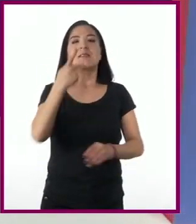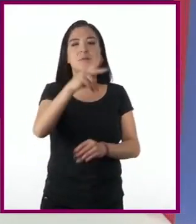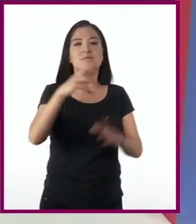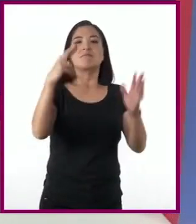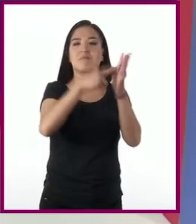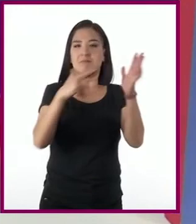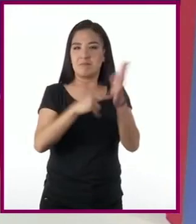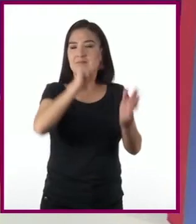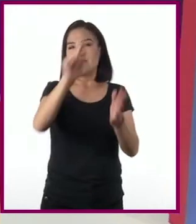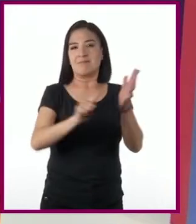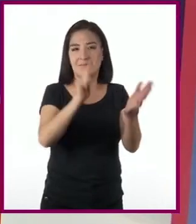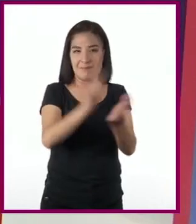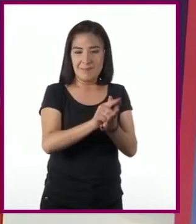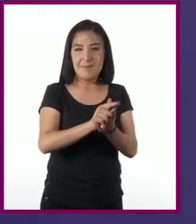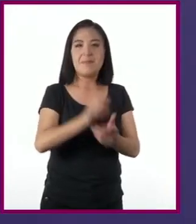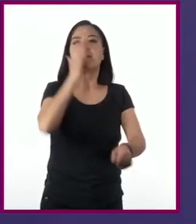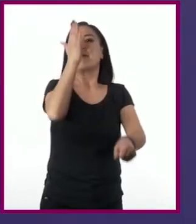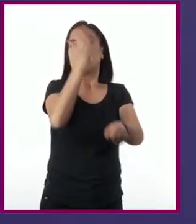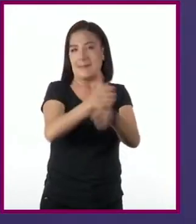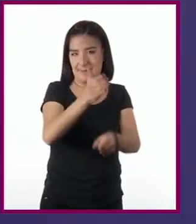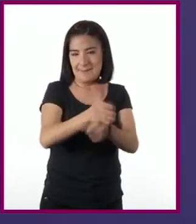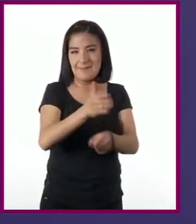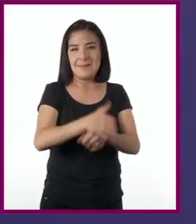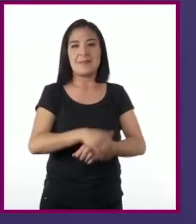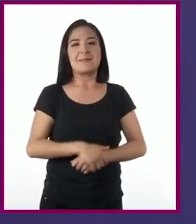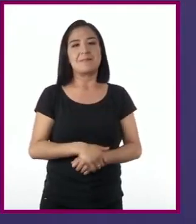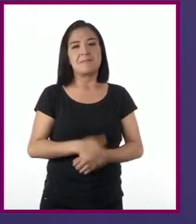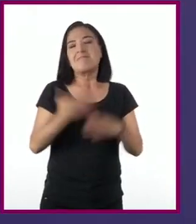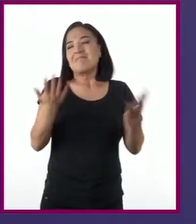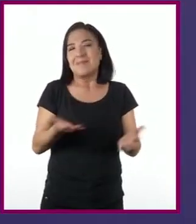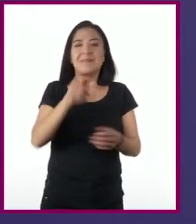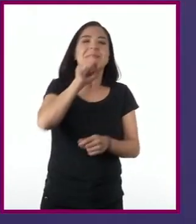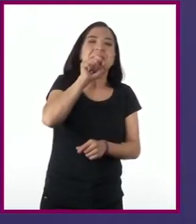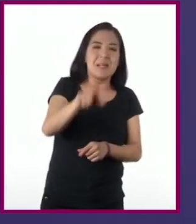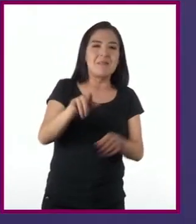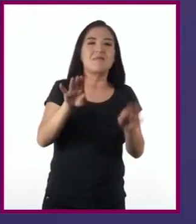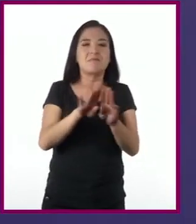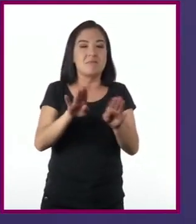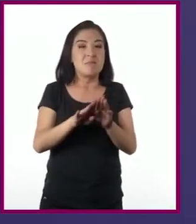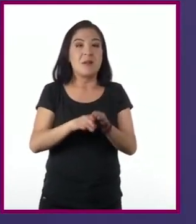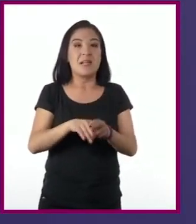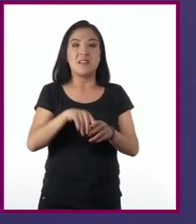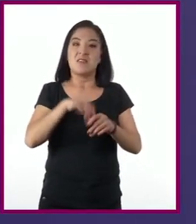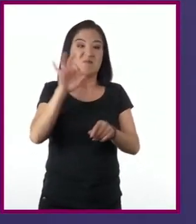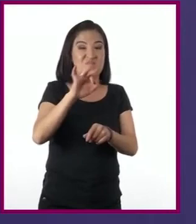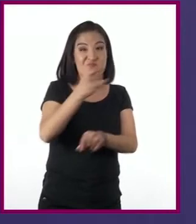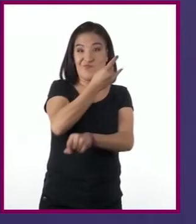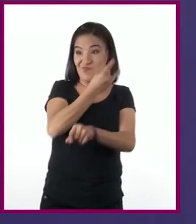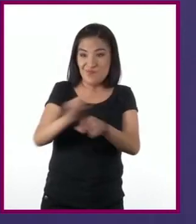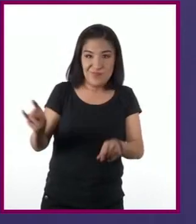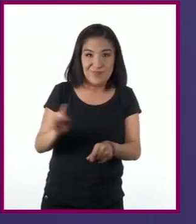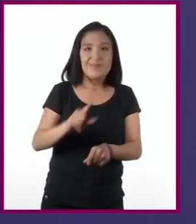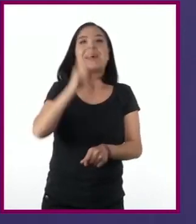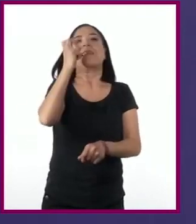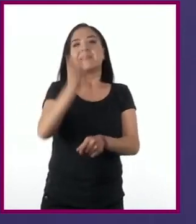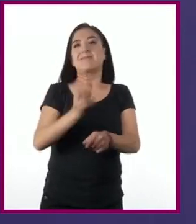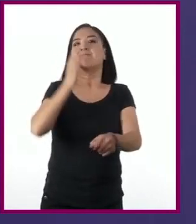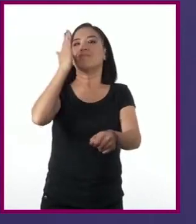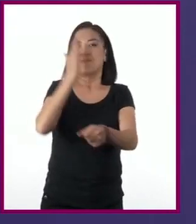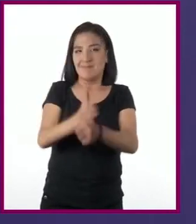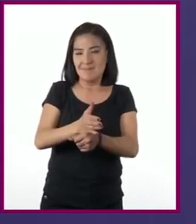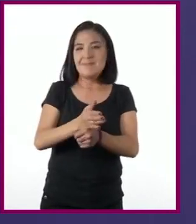los reglamentos, las sanciones. O lo que es lo mismo, las consecuencias de no cumplir las reglas. Así, muy